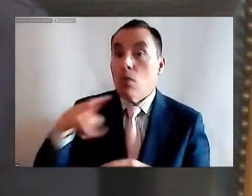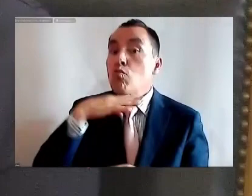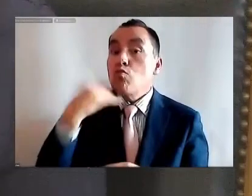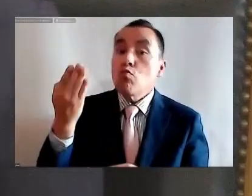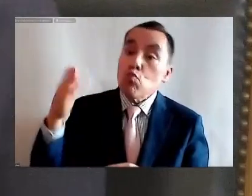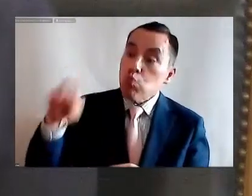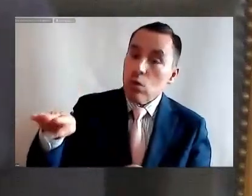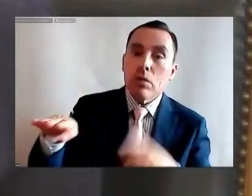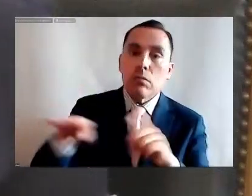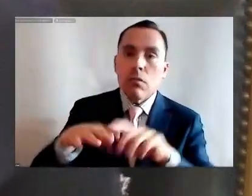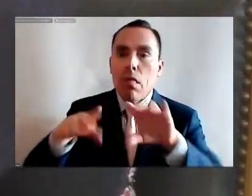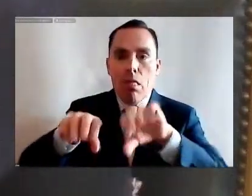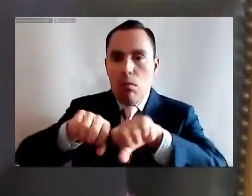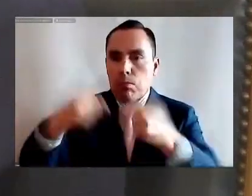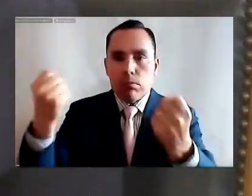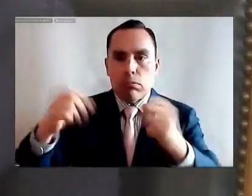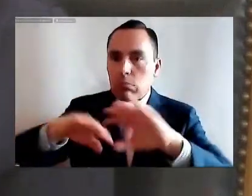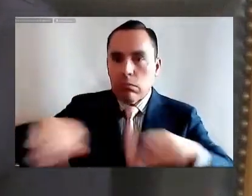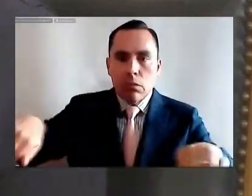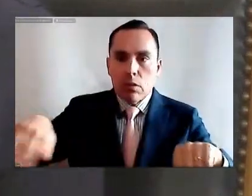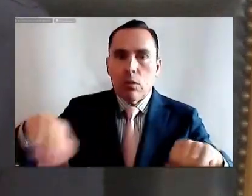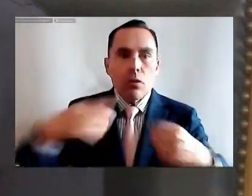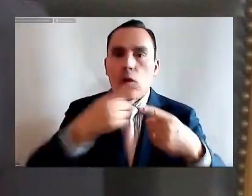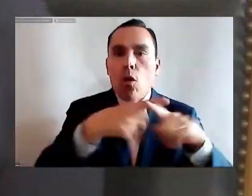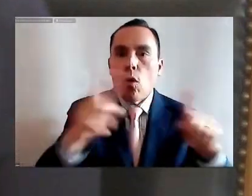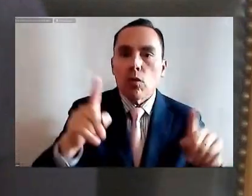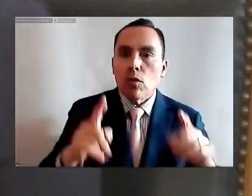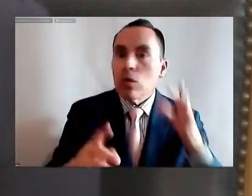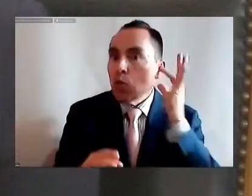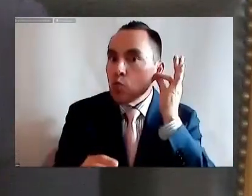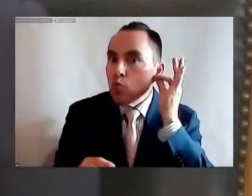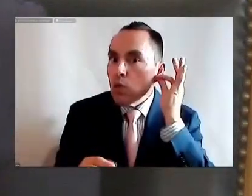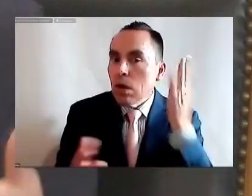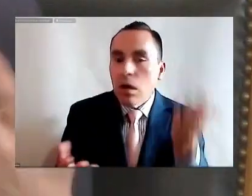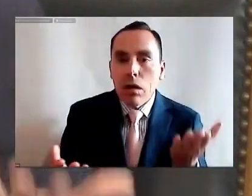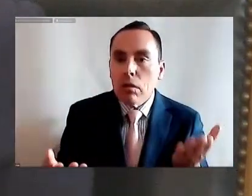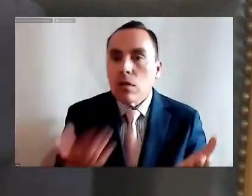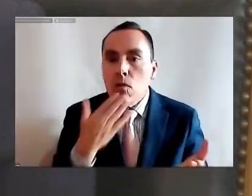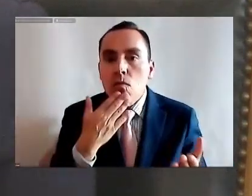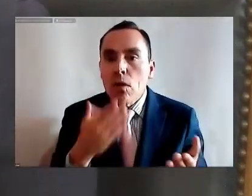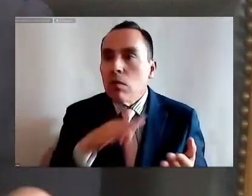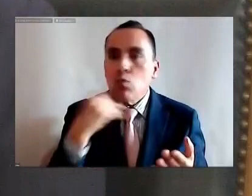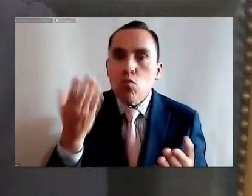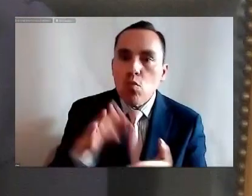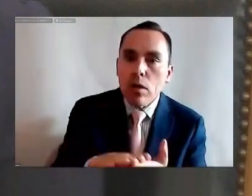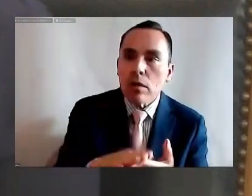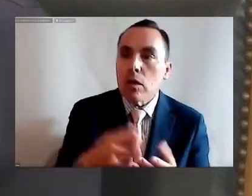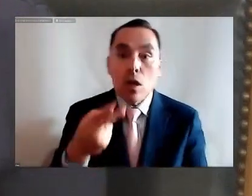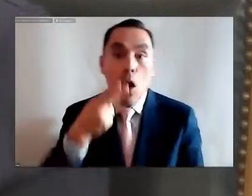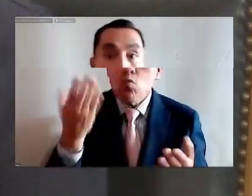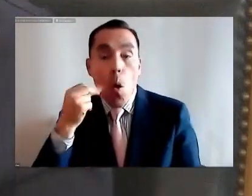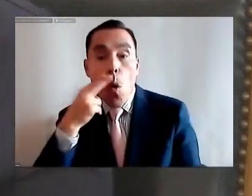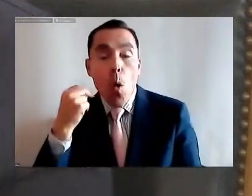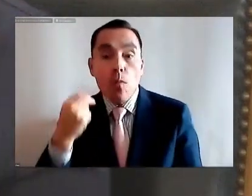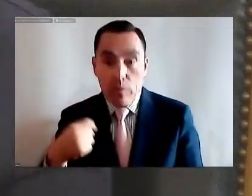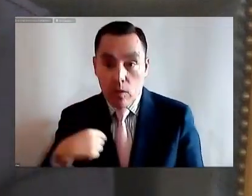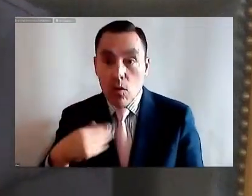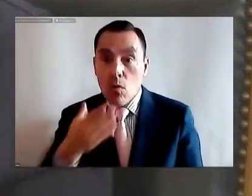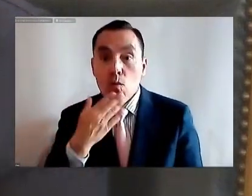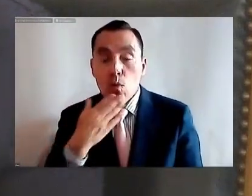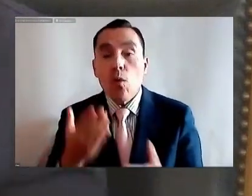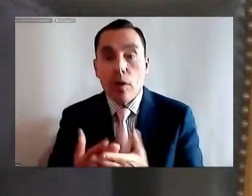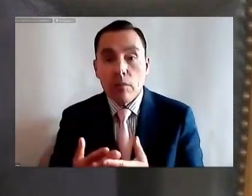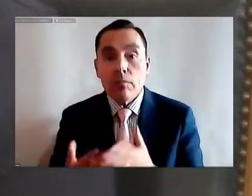los participantes en esta convivencia. Generalmente, además, es el hombre, porque los hombres estadísticamente